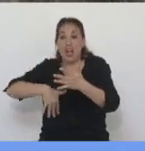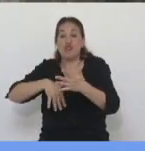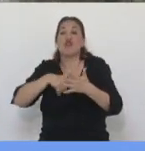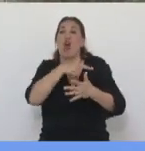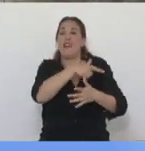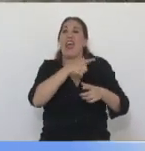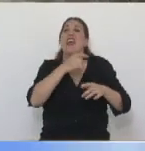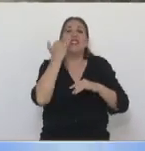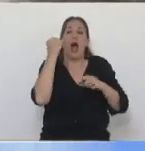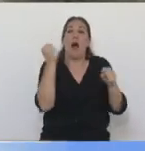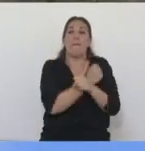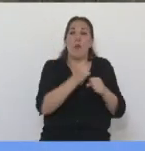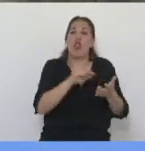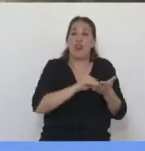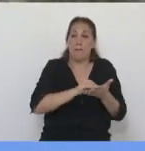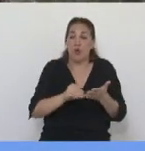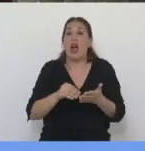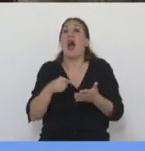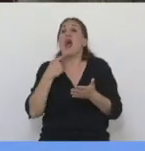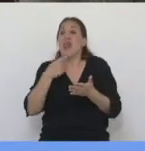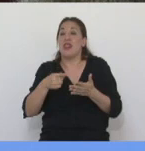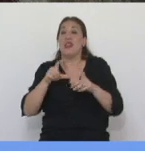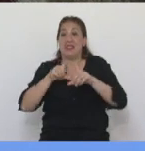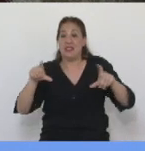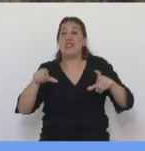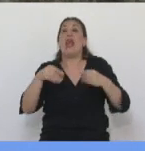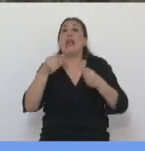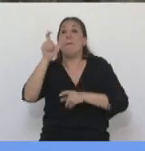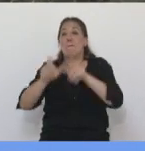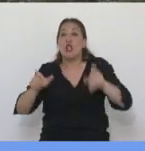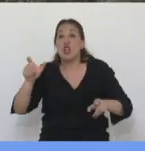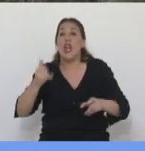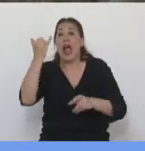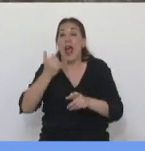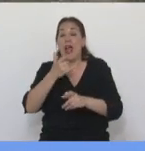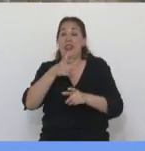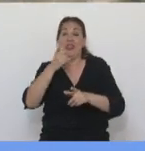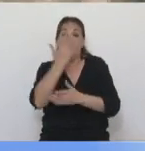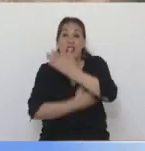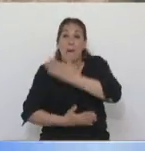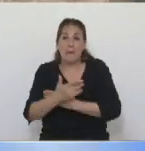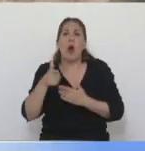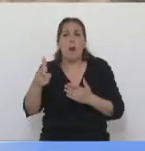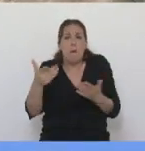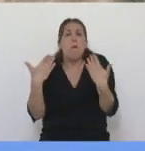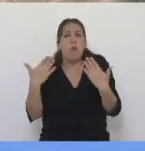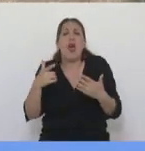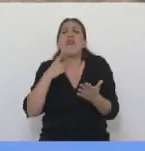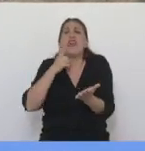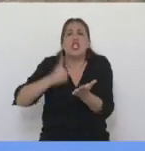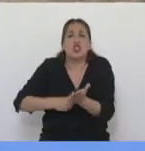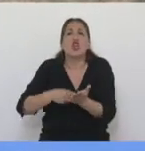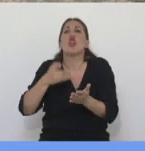deja claro que las personas con discapacidad tienen plena capacidad en su decisión sobre